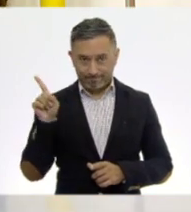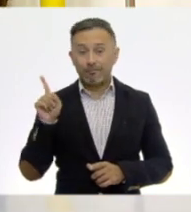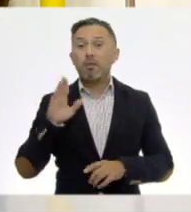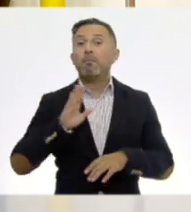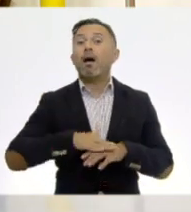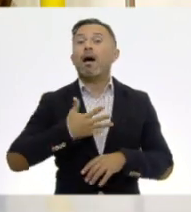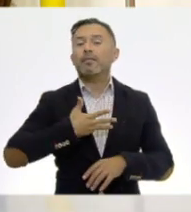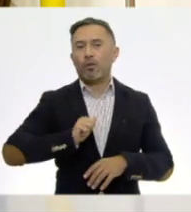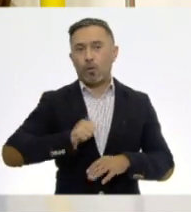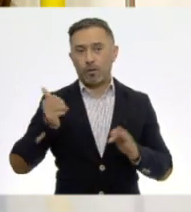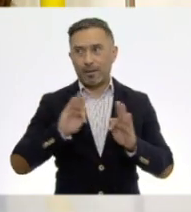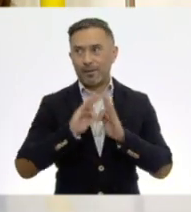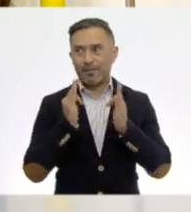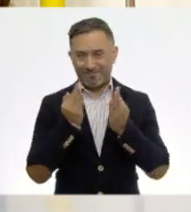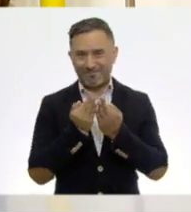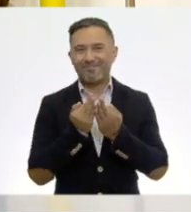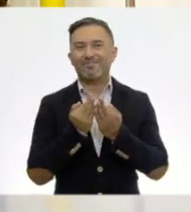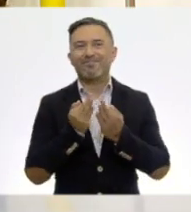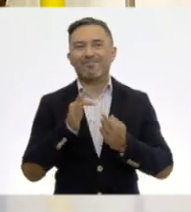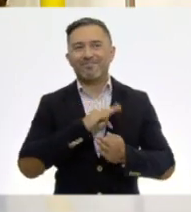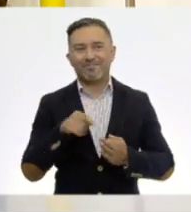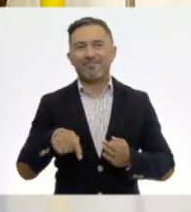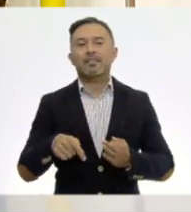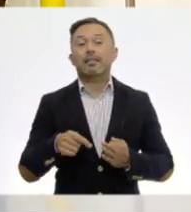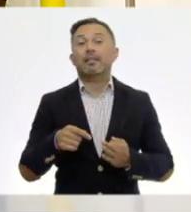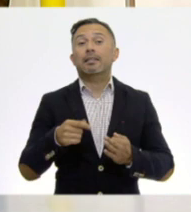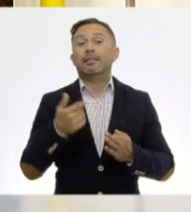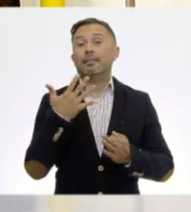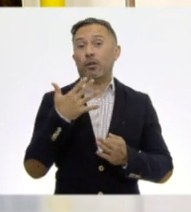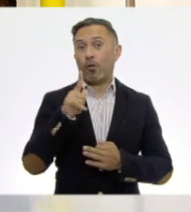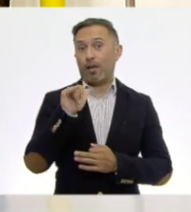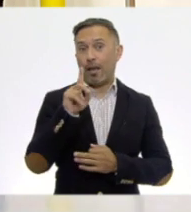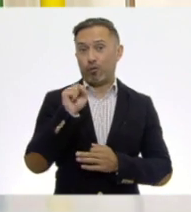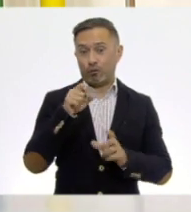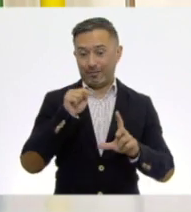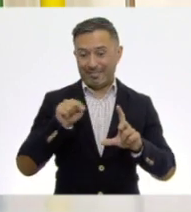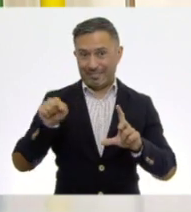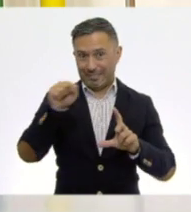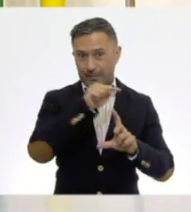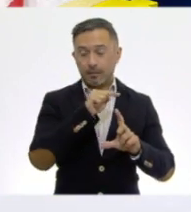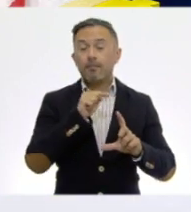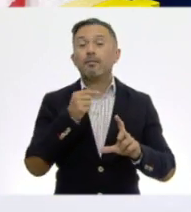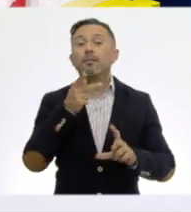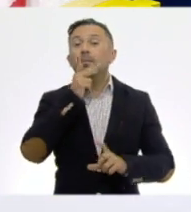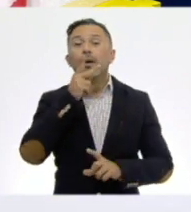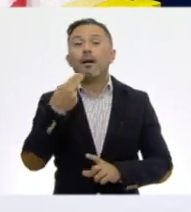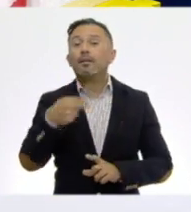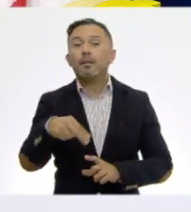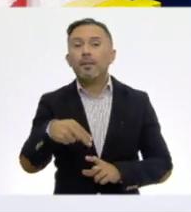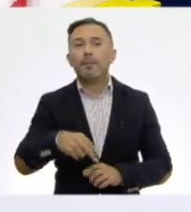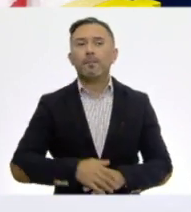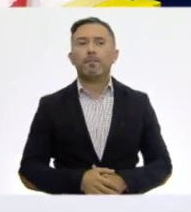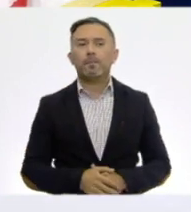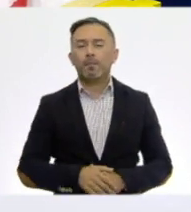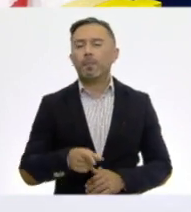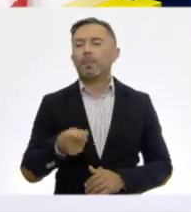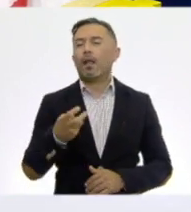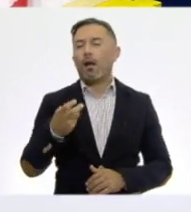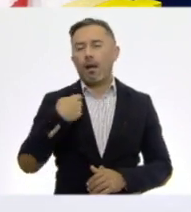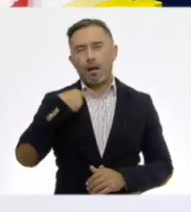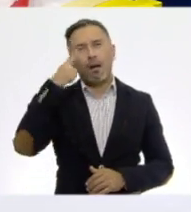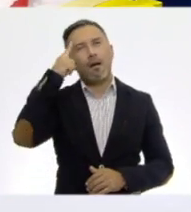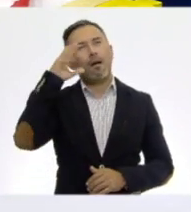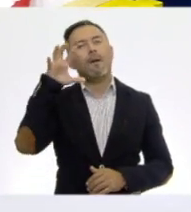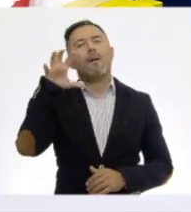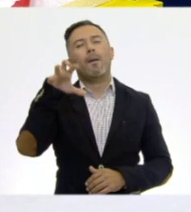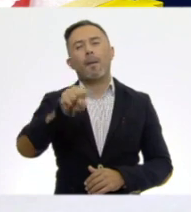figura que tiene 5 lados iguales y que se llama... Ah, ese yo recuerdo, lo habías